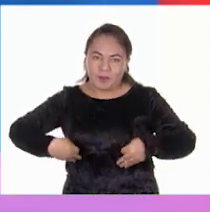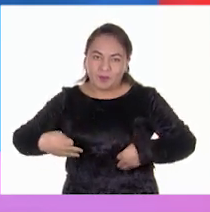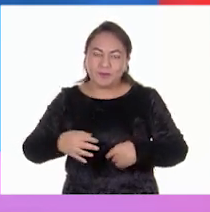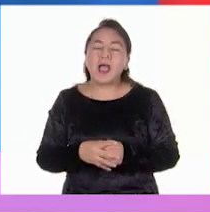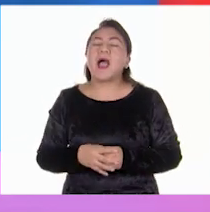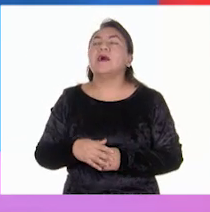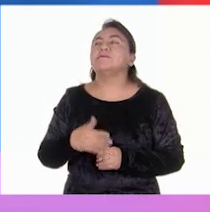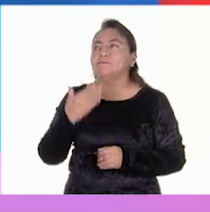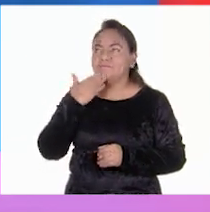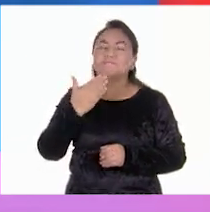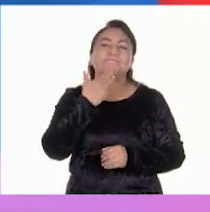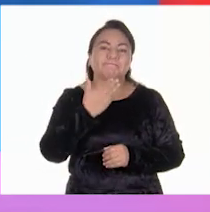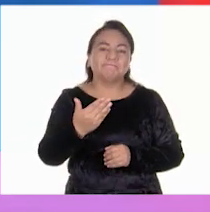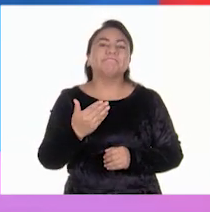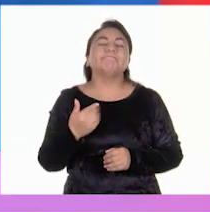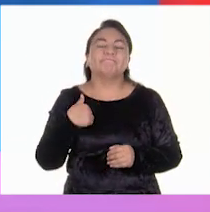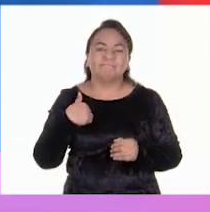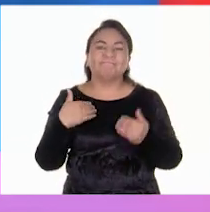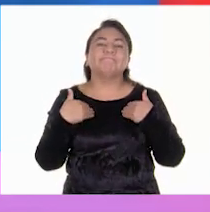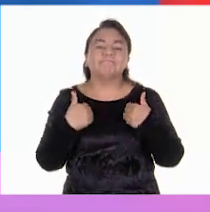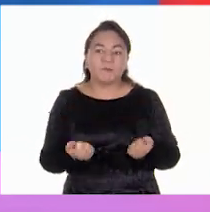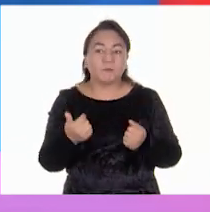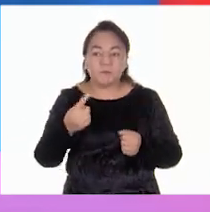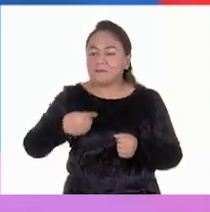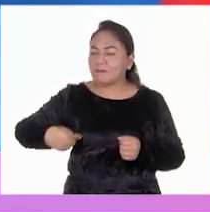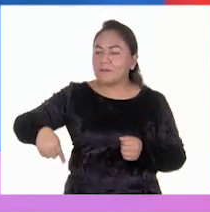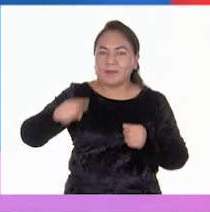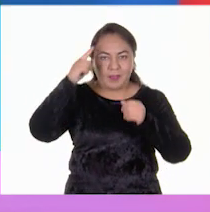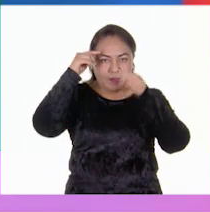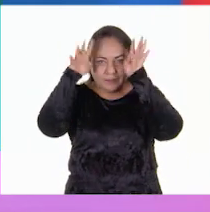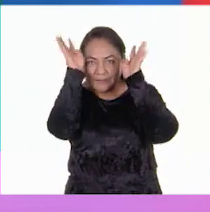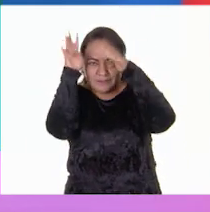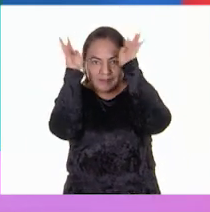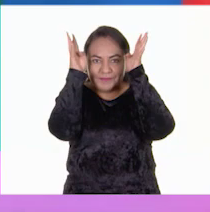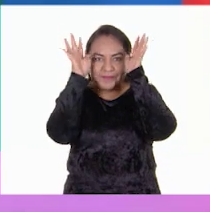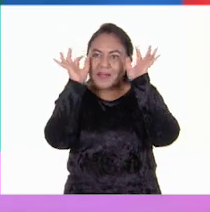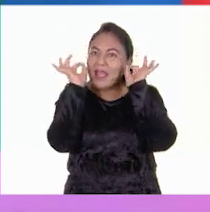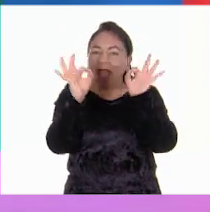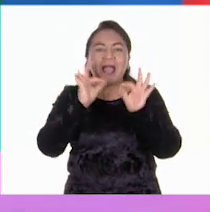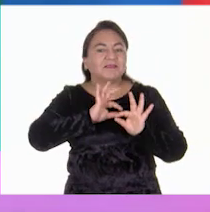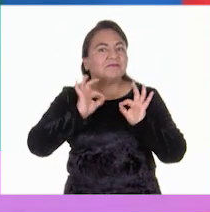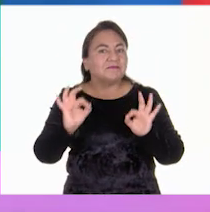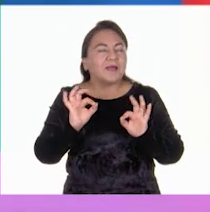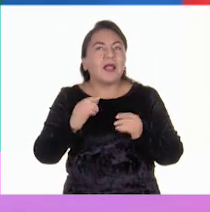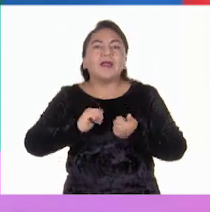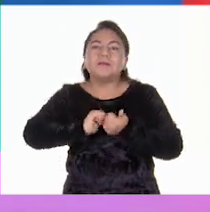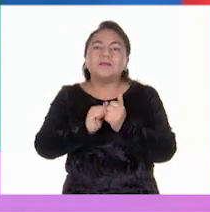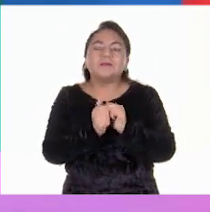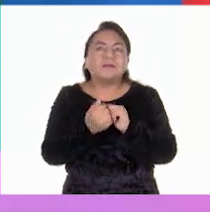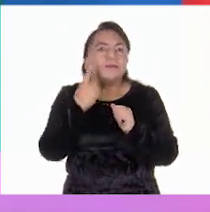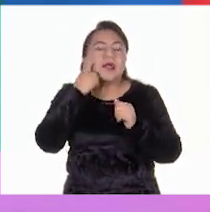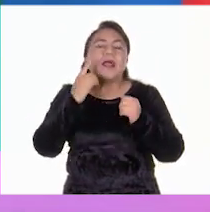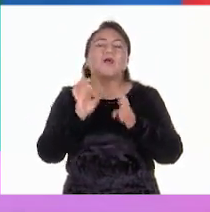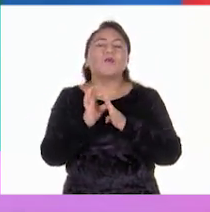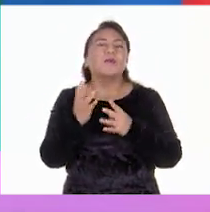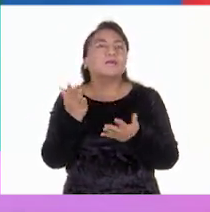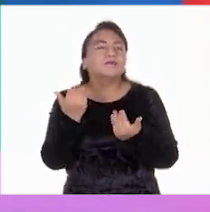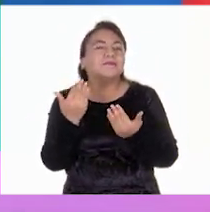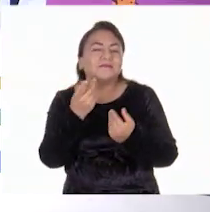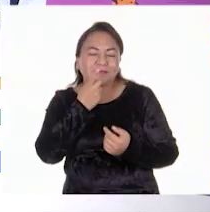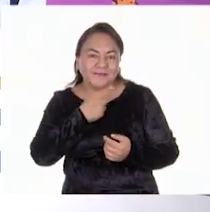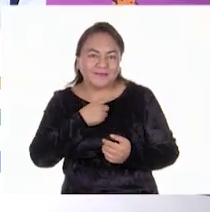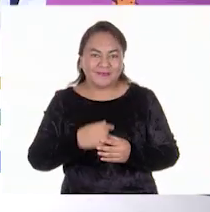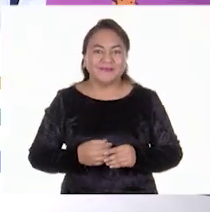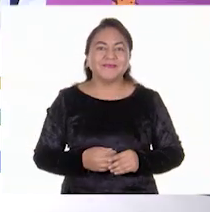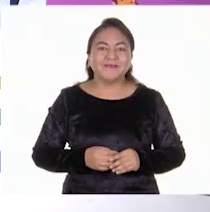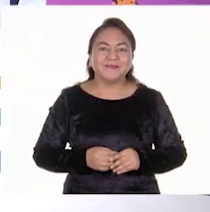Ahora sí ya, mis estambres están listos y en disposición. Te escucha y disfrute. Muy